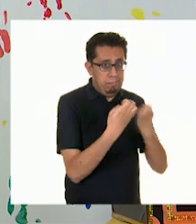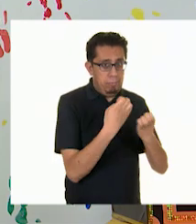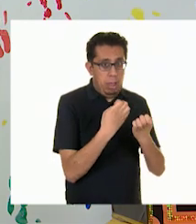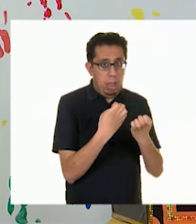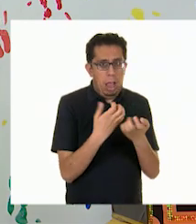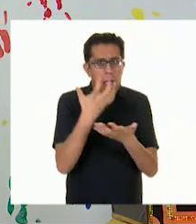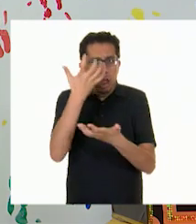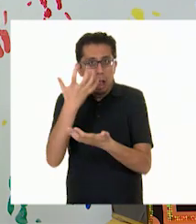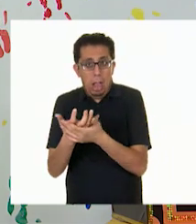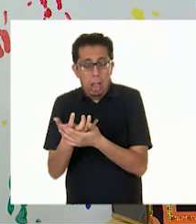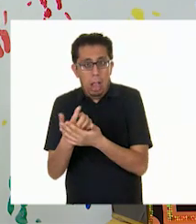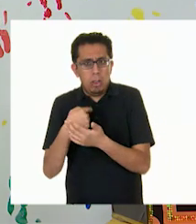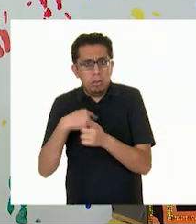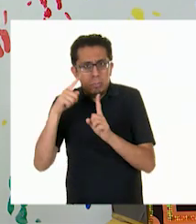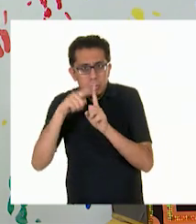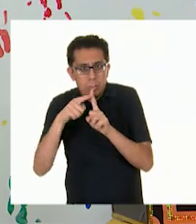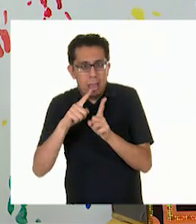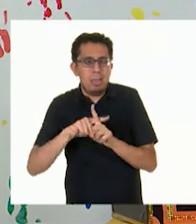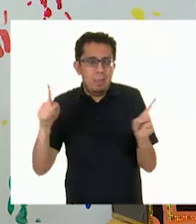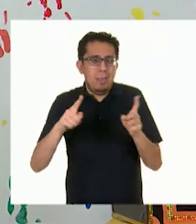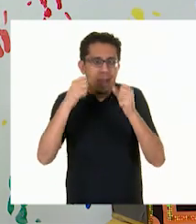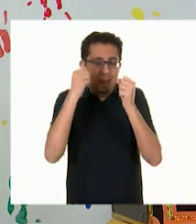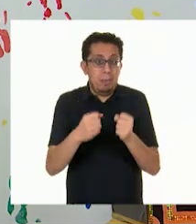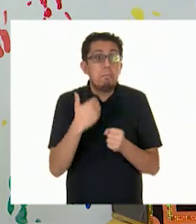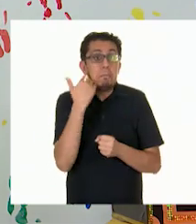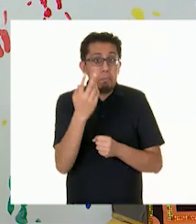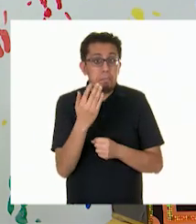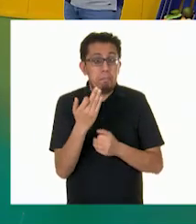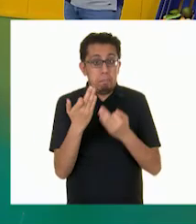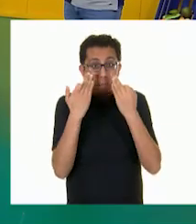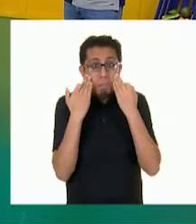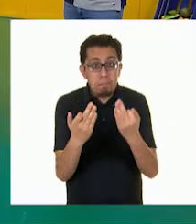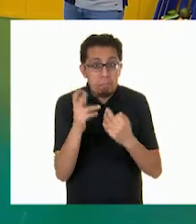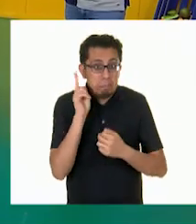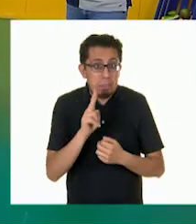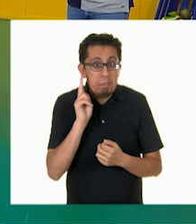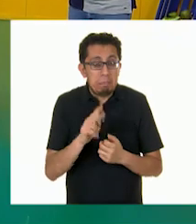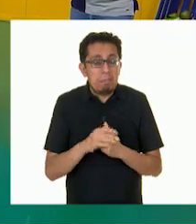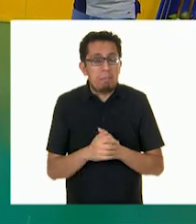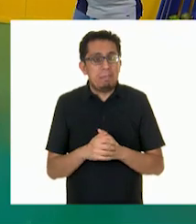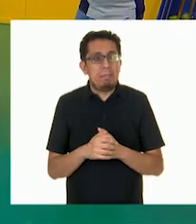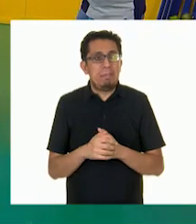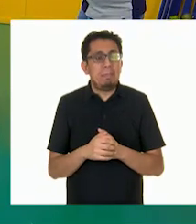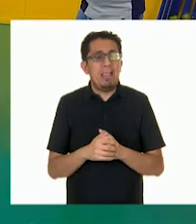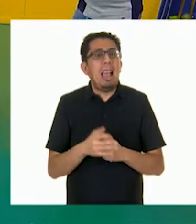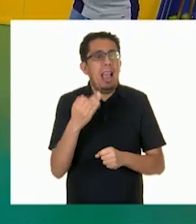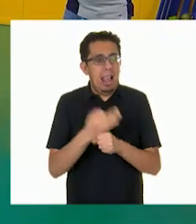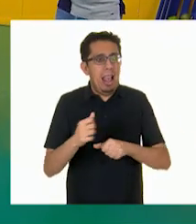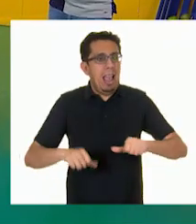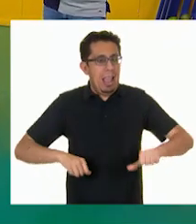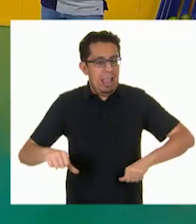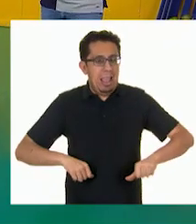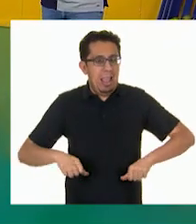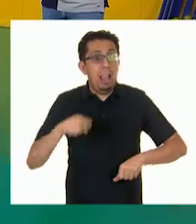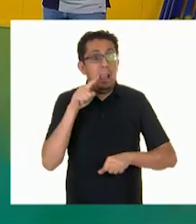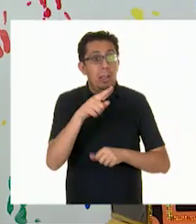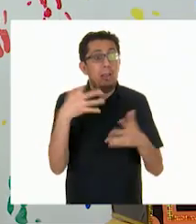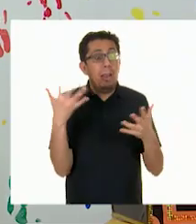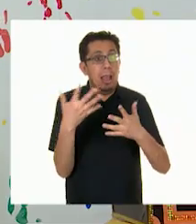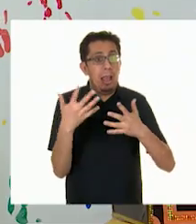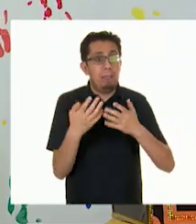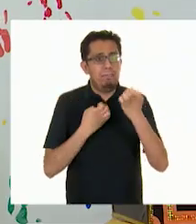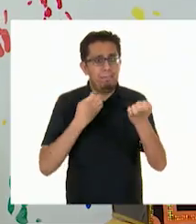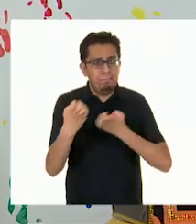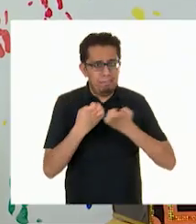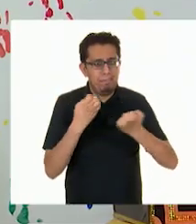y tomarte la temperatura. ¿Quieres comprobarlo? Vamos a comprobarlo. Sí. Perfecto. La actividad consta de que vas a hacer 15 compases,